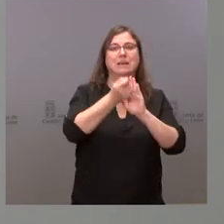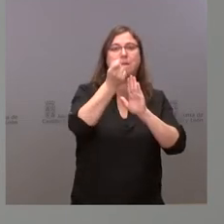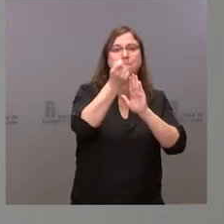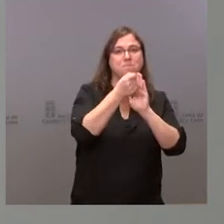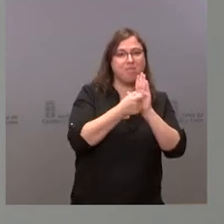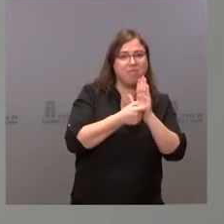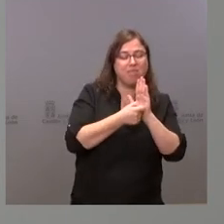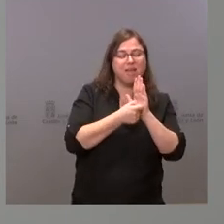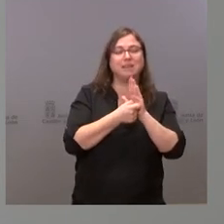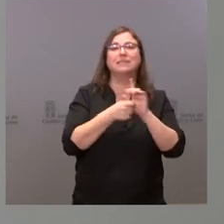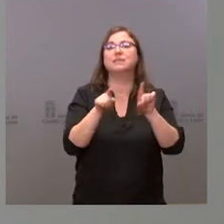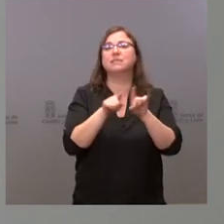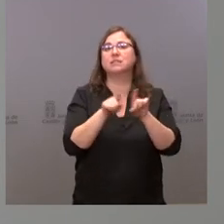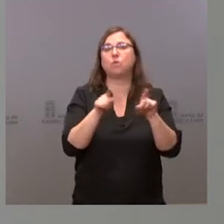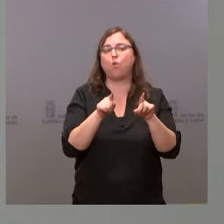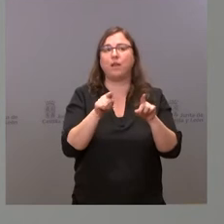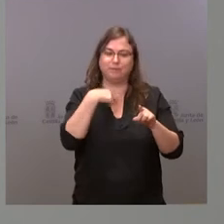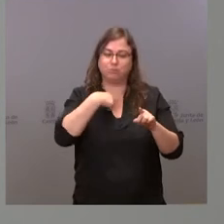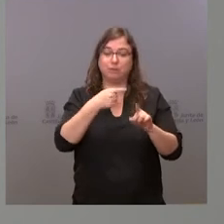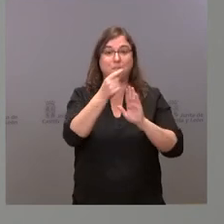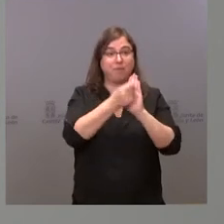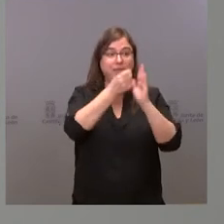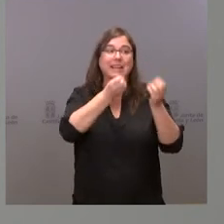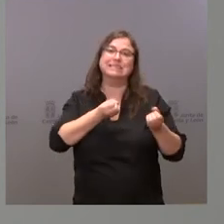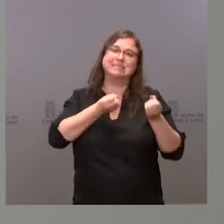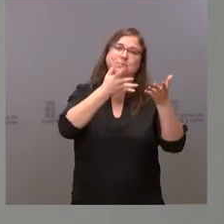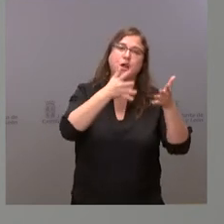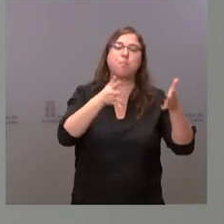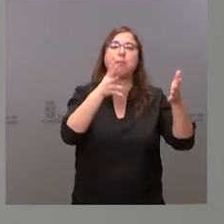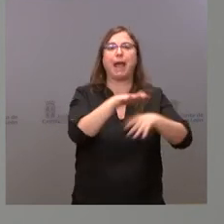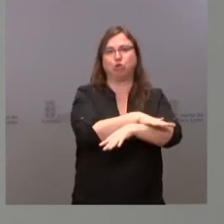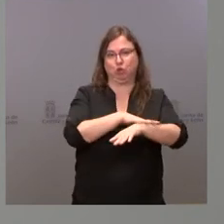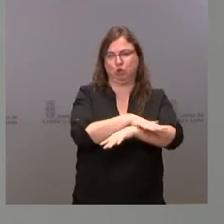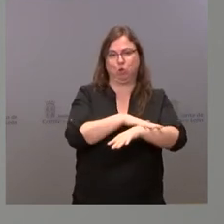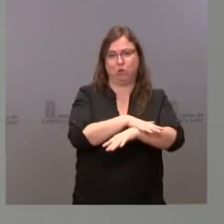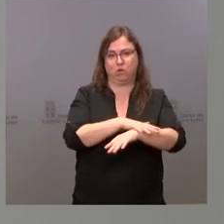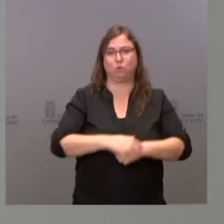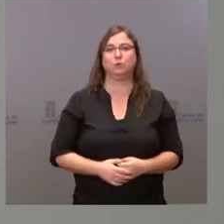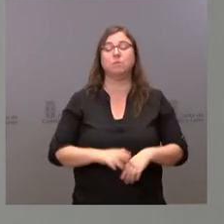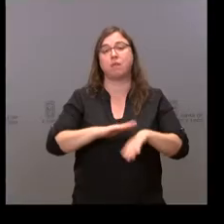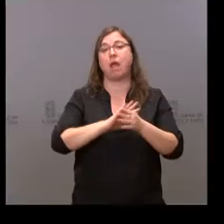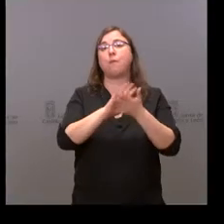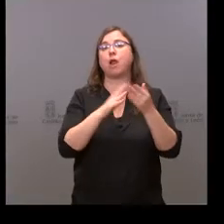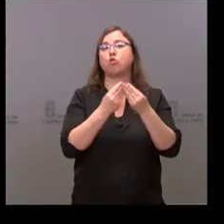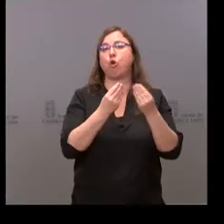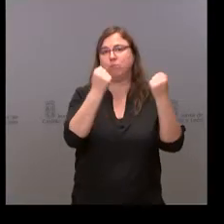transmitirá por supuesto el consejo del consejo de gobierno que es el que realmente tomar las medidas después de oír a los expertos